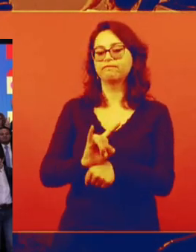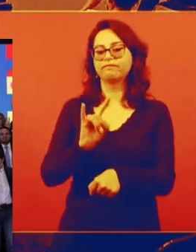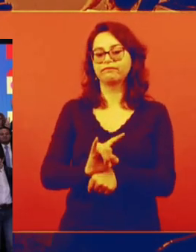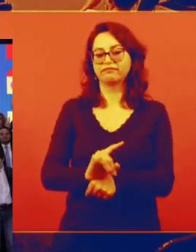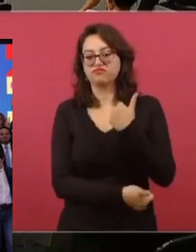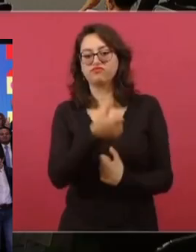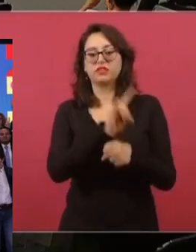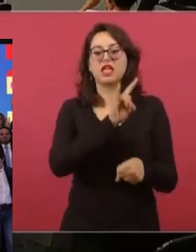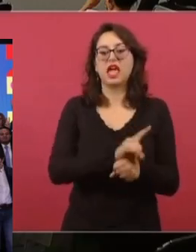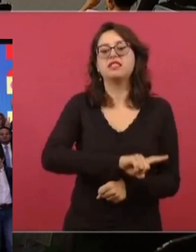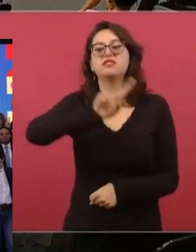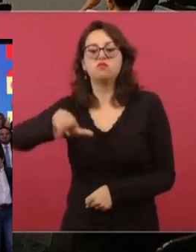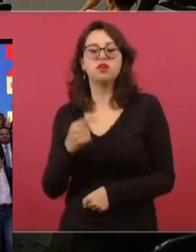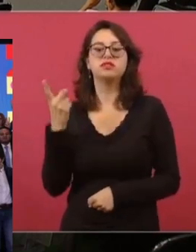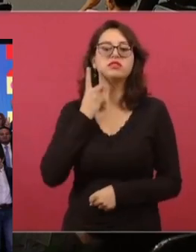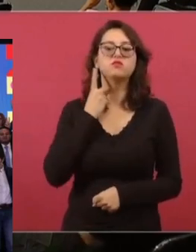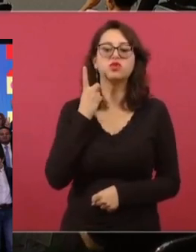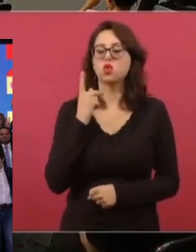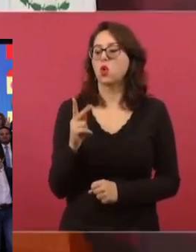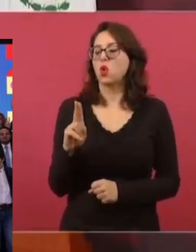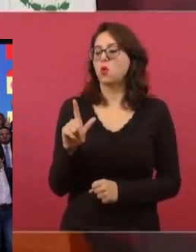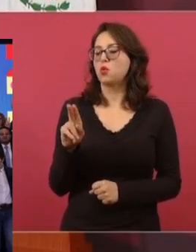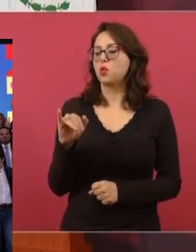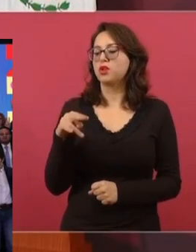ser plurinominales. Su papel de paleros